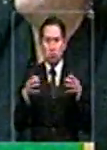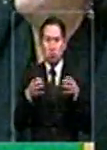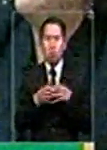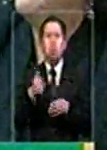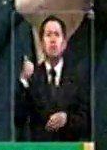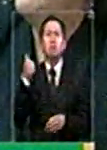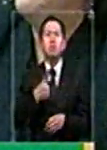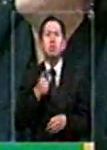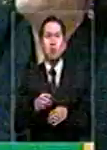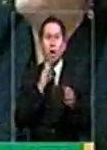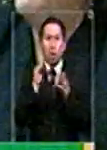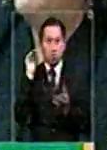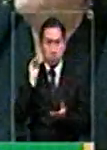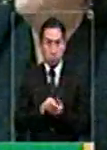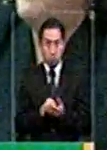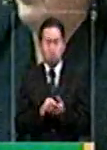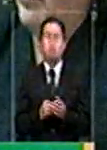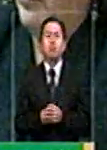ciudadana,